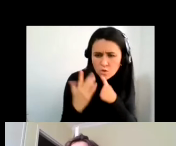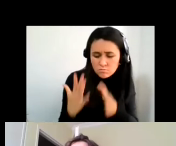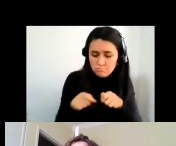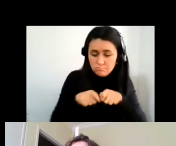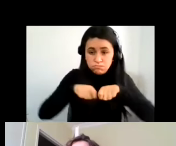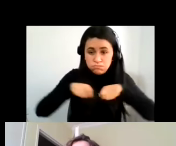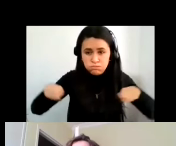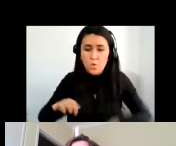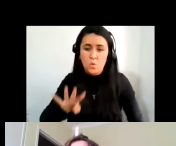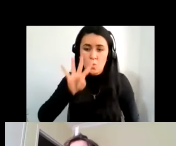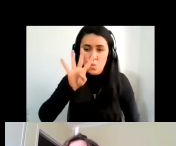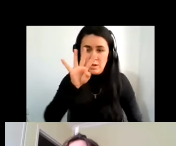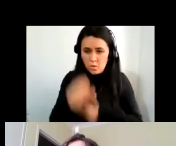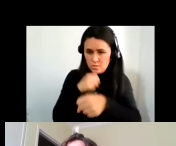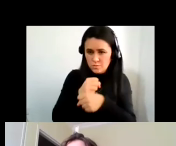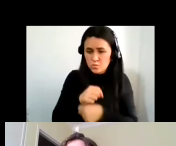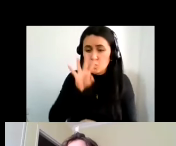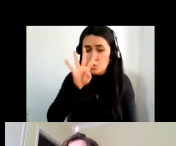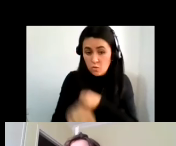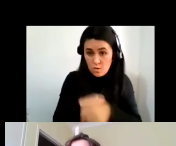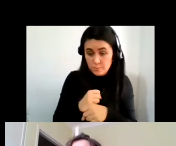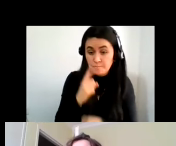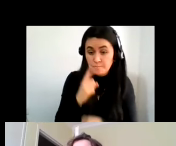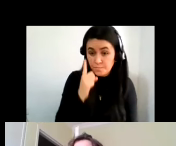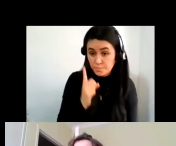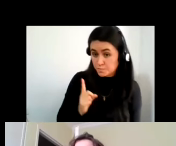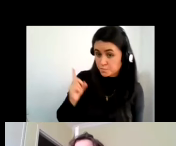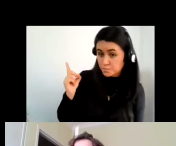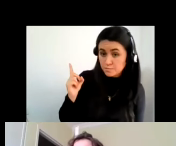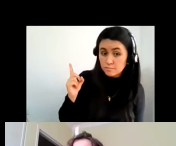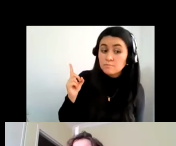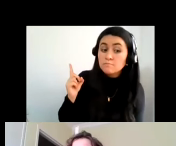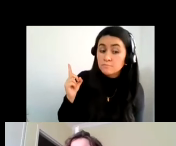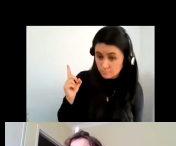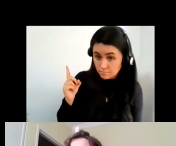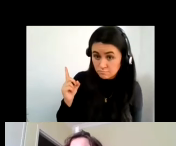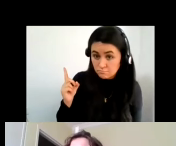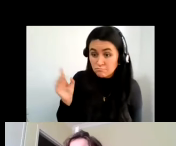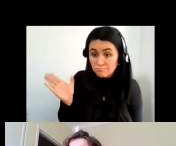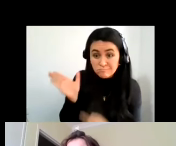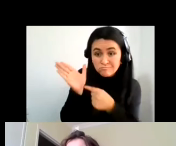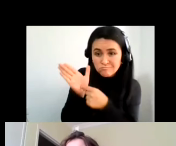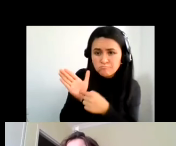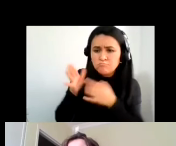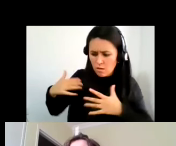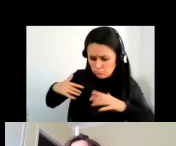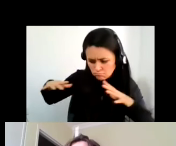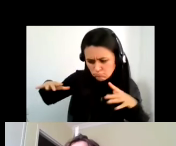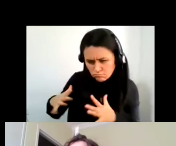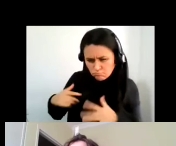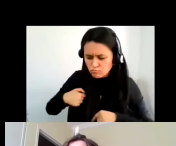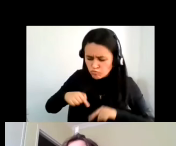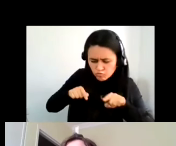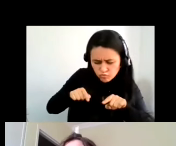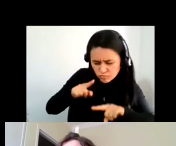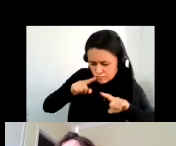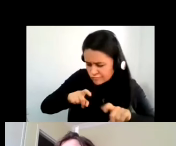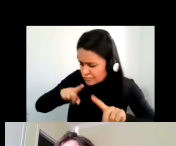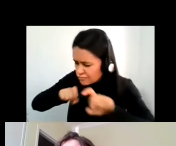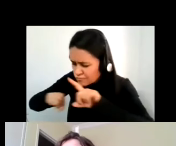Y aquí podemos ver esta agenda del taller donde exploramos durante 3 días cómo